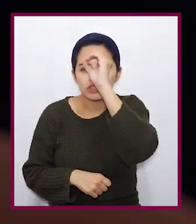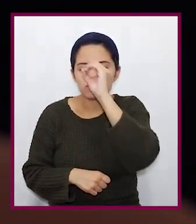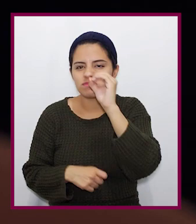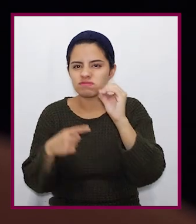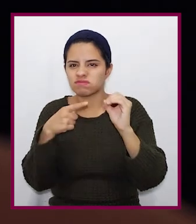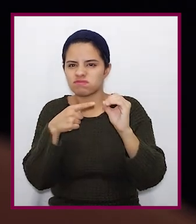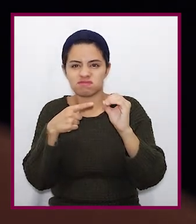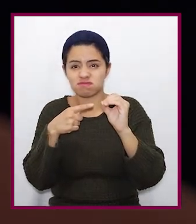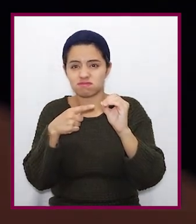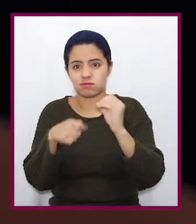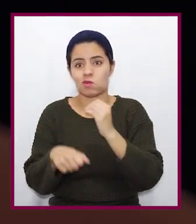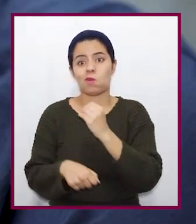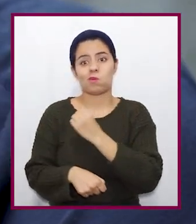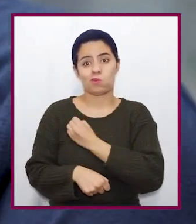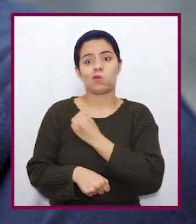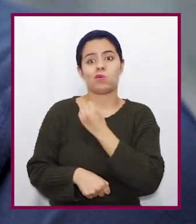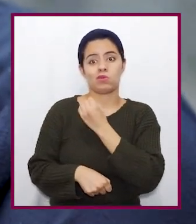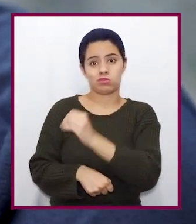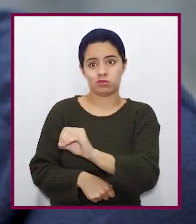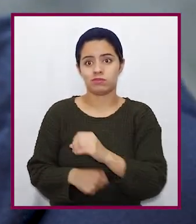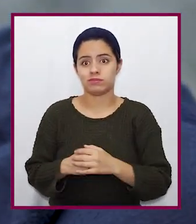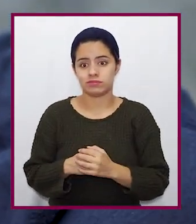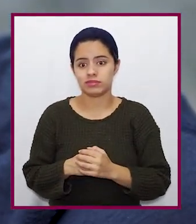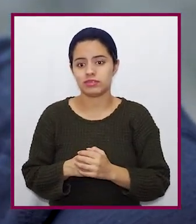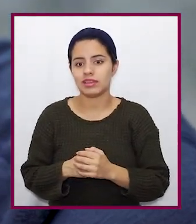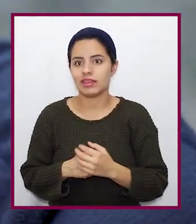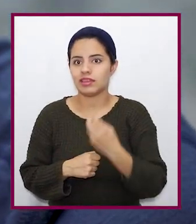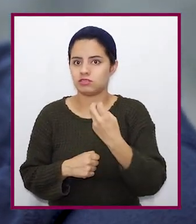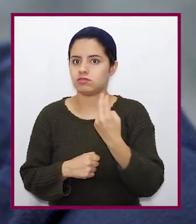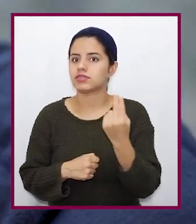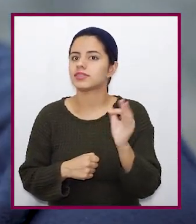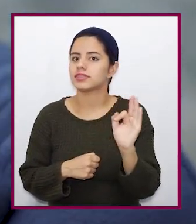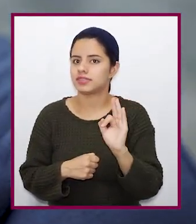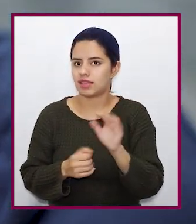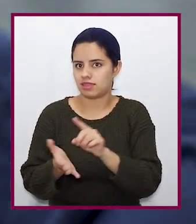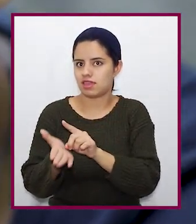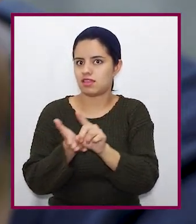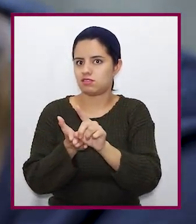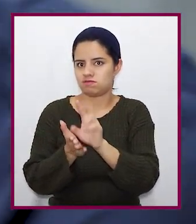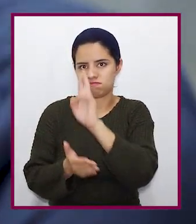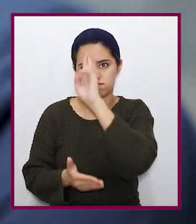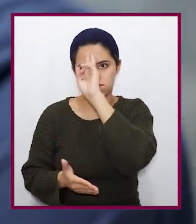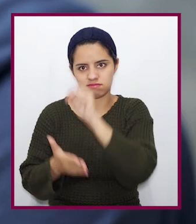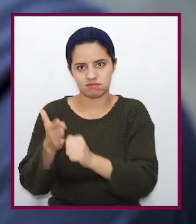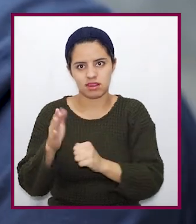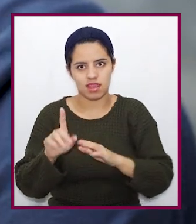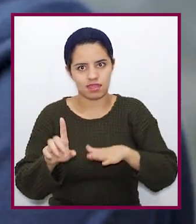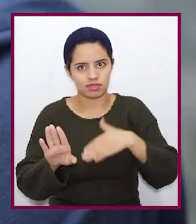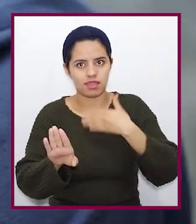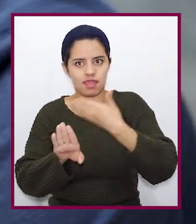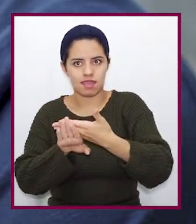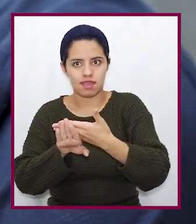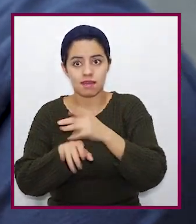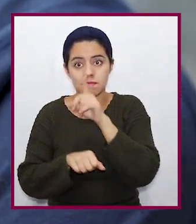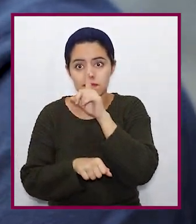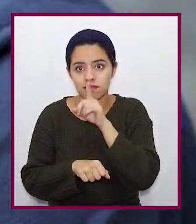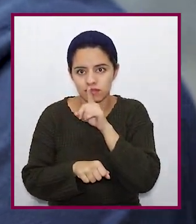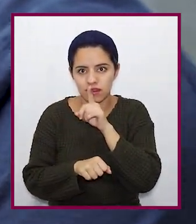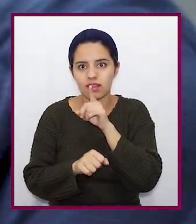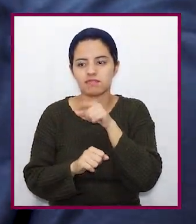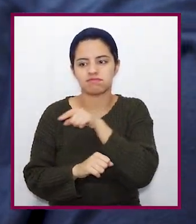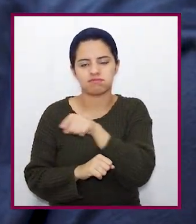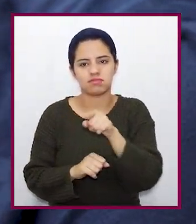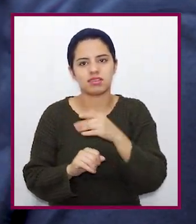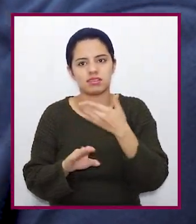vulnerar derechos e incluso incurrir en delitos de injuria, calumnias o daño de honor, dependiendo del lugar donde